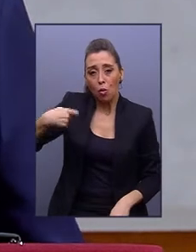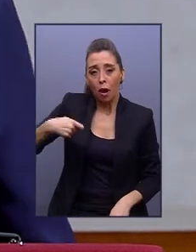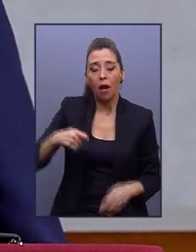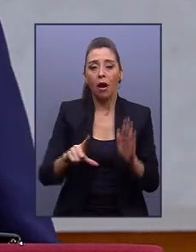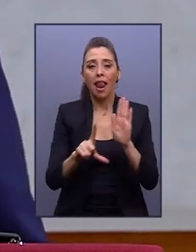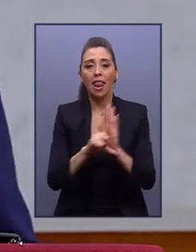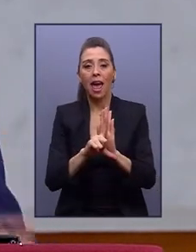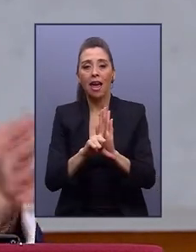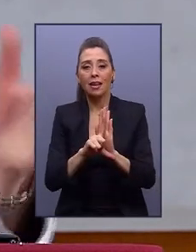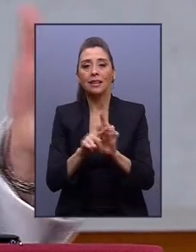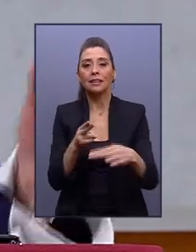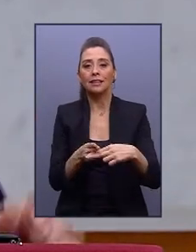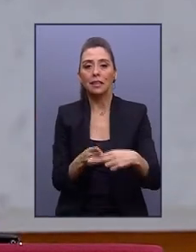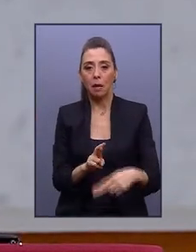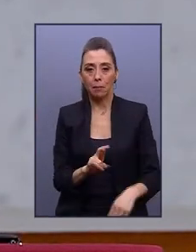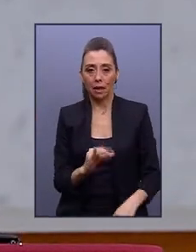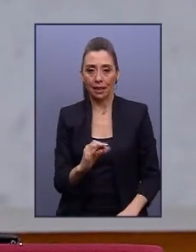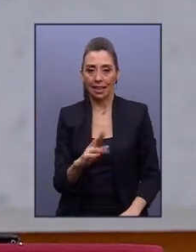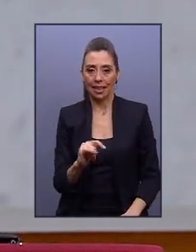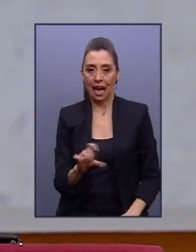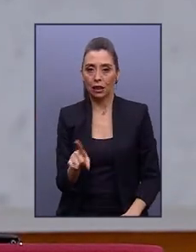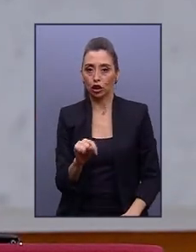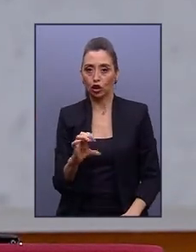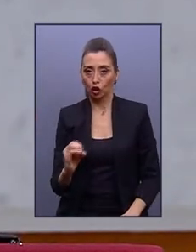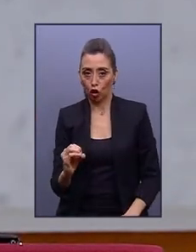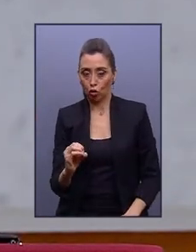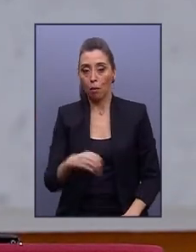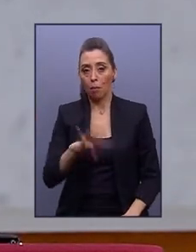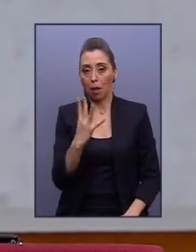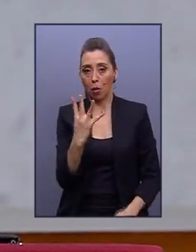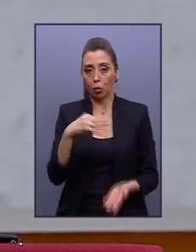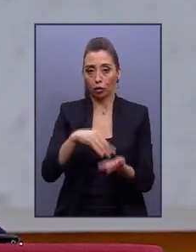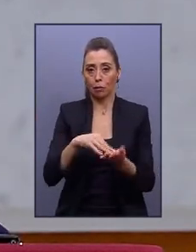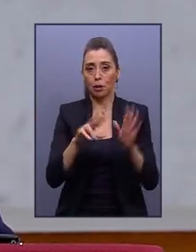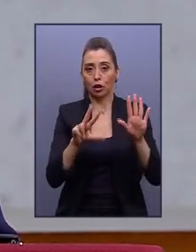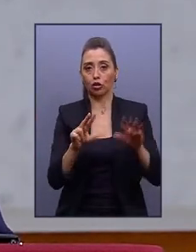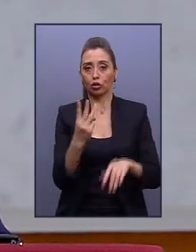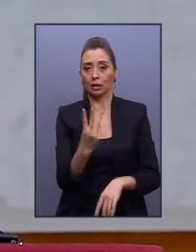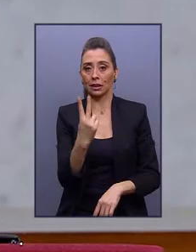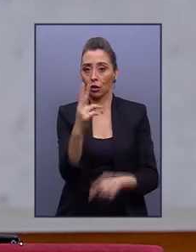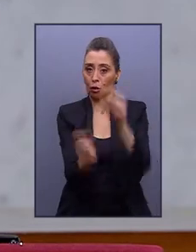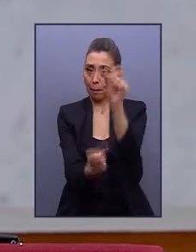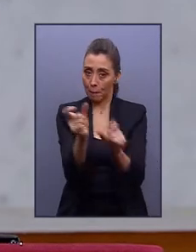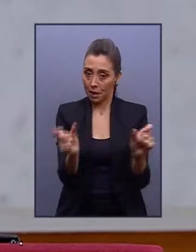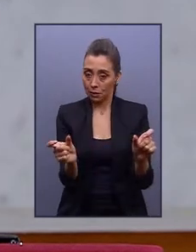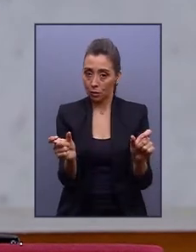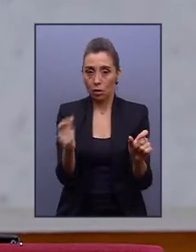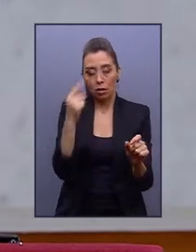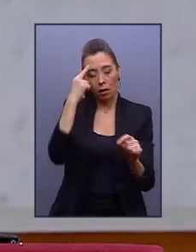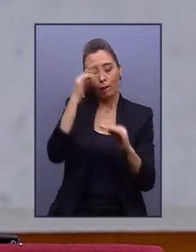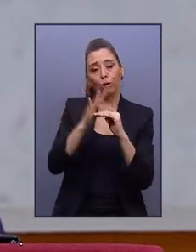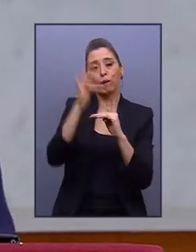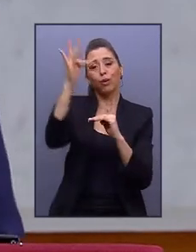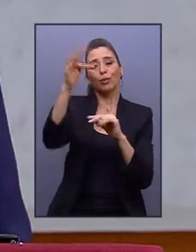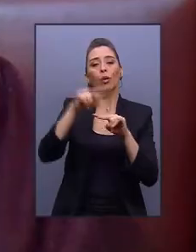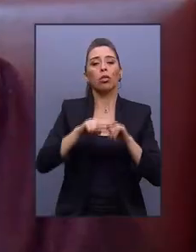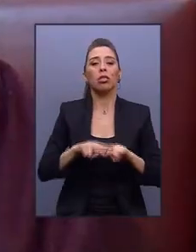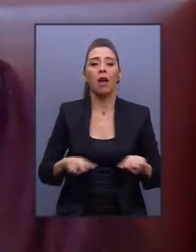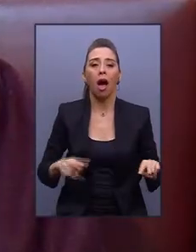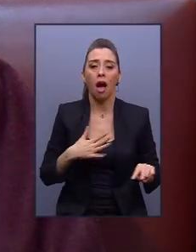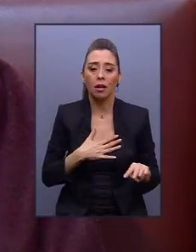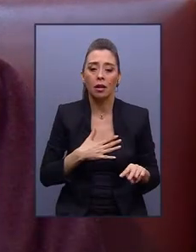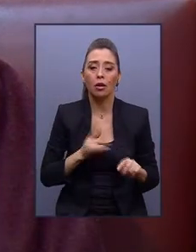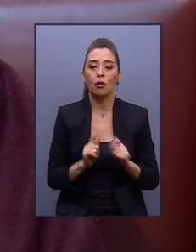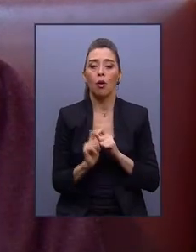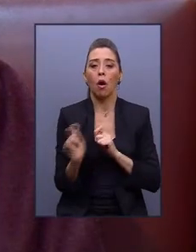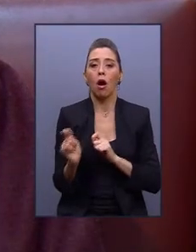ley que hemos llamado Ricarte Sud. Y hoy más de 4.832 personas miran el futuro con tranquilidad porque no